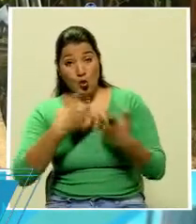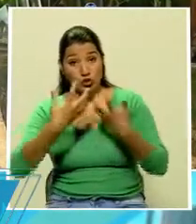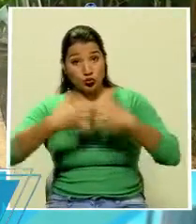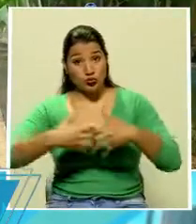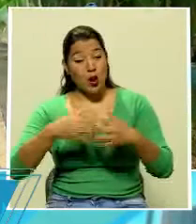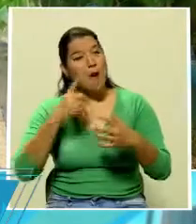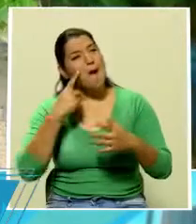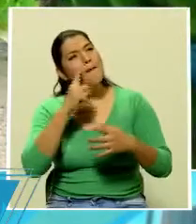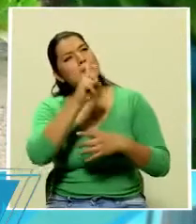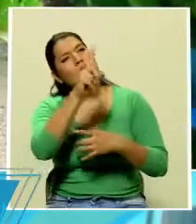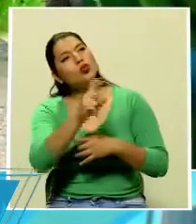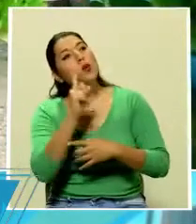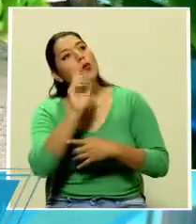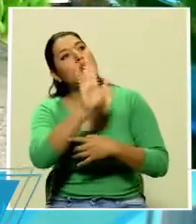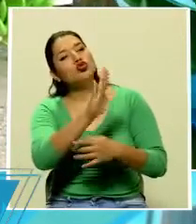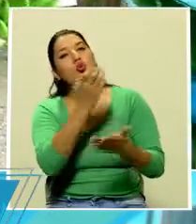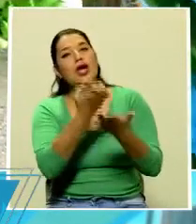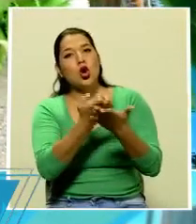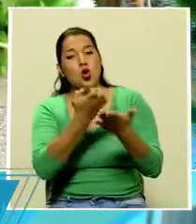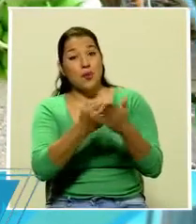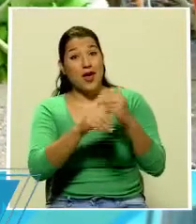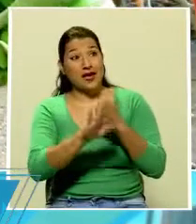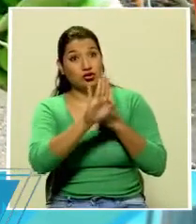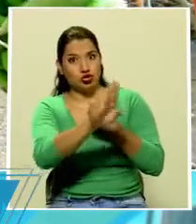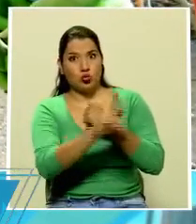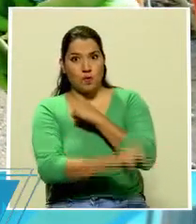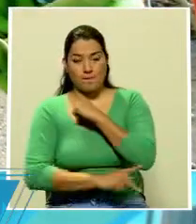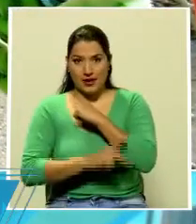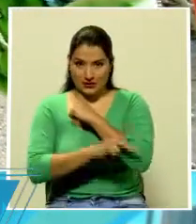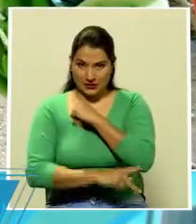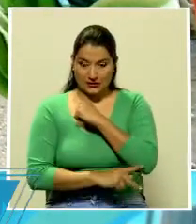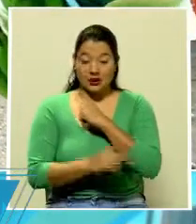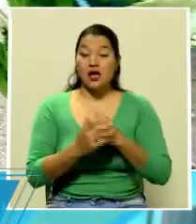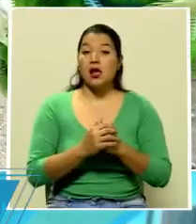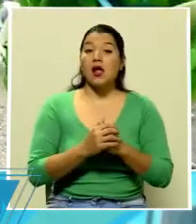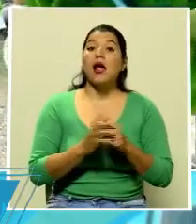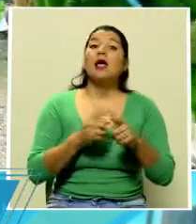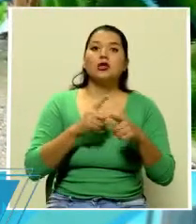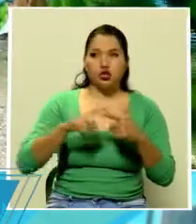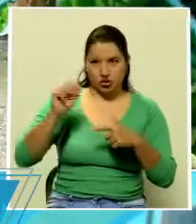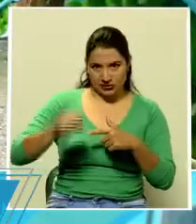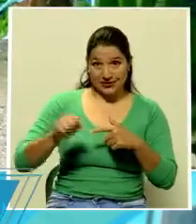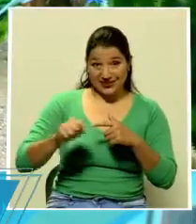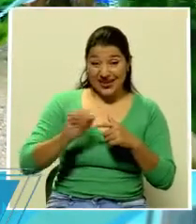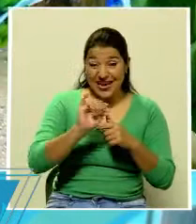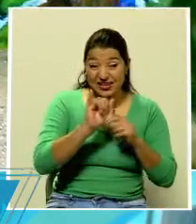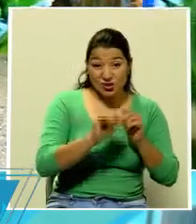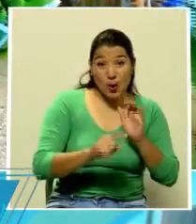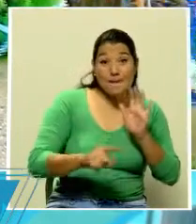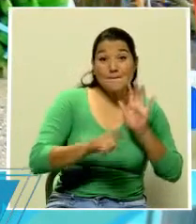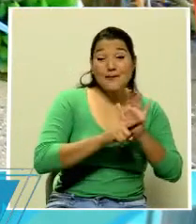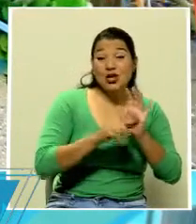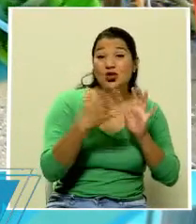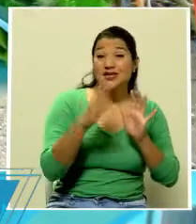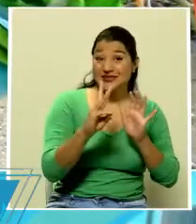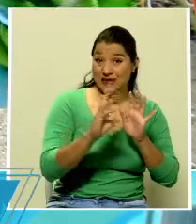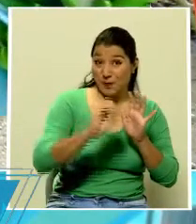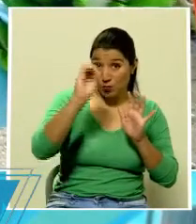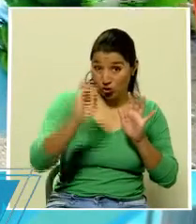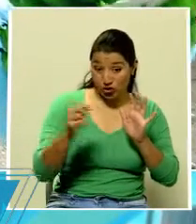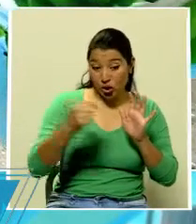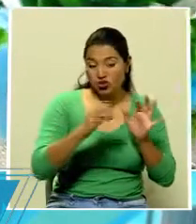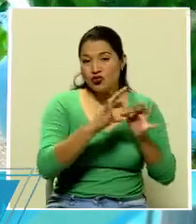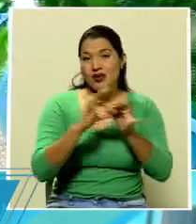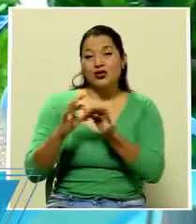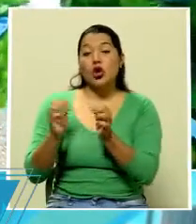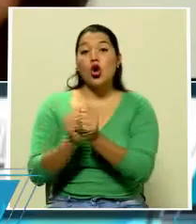región o provincia en la que se encuentran. Entonces, sí, efectivamente este dato del menos 16% que te estoy dando es precisamente para Costa